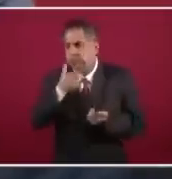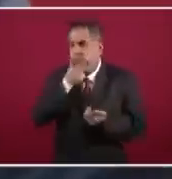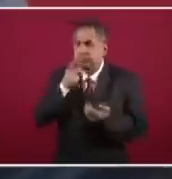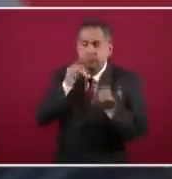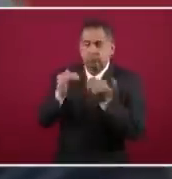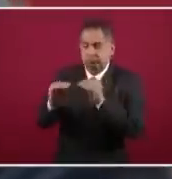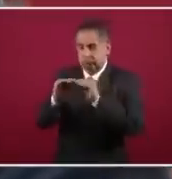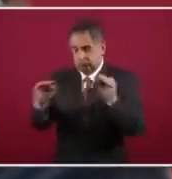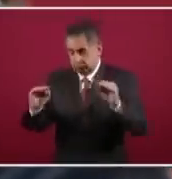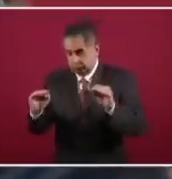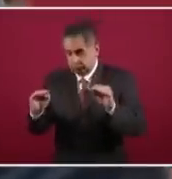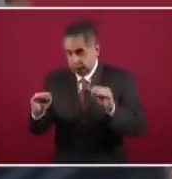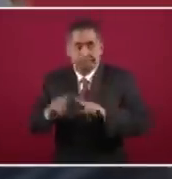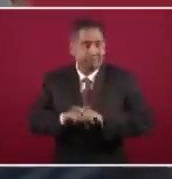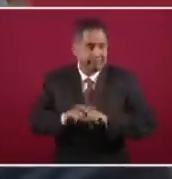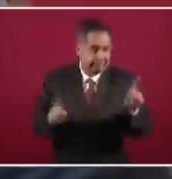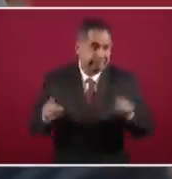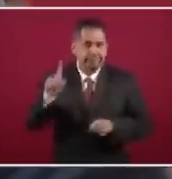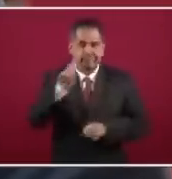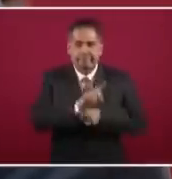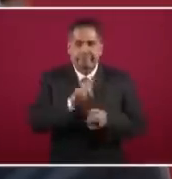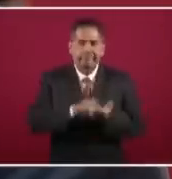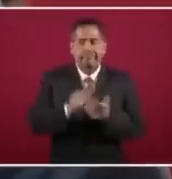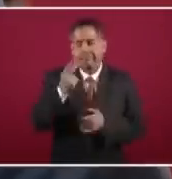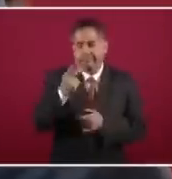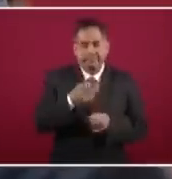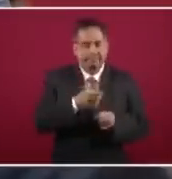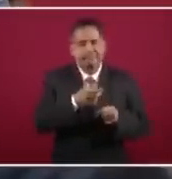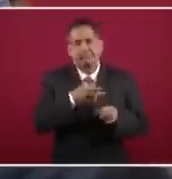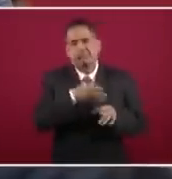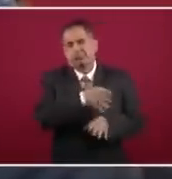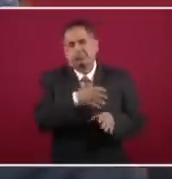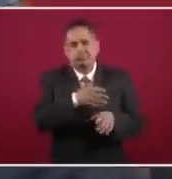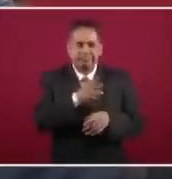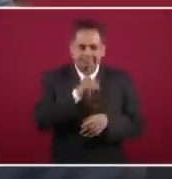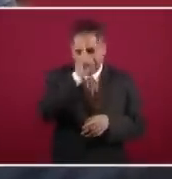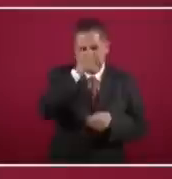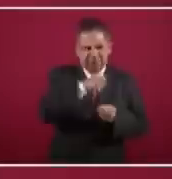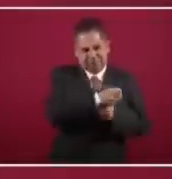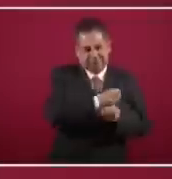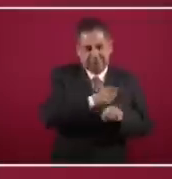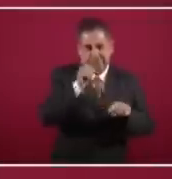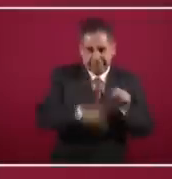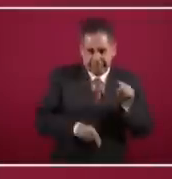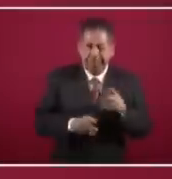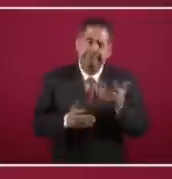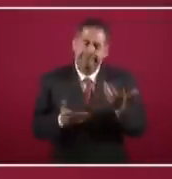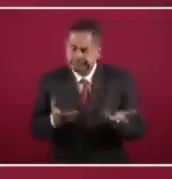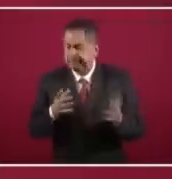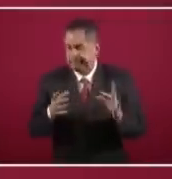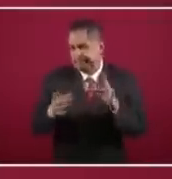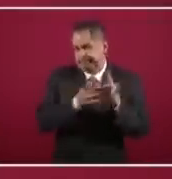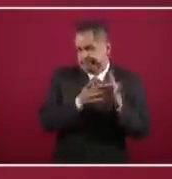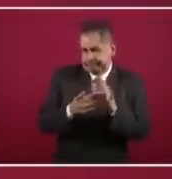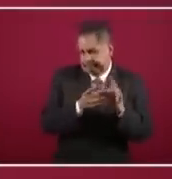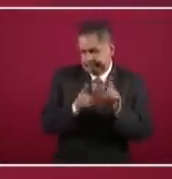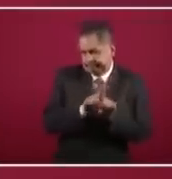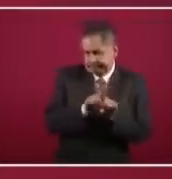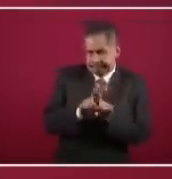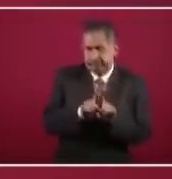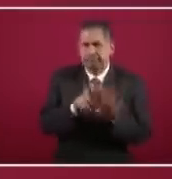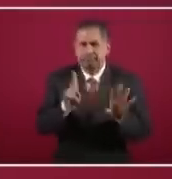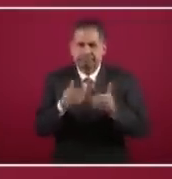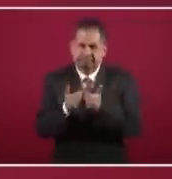igualdad y el 25 dar a conocer las estrategias de la violencia. No obstante, son temas que están íntimamente